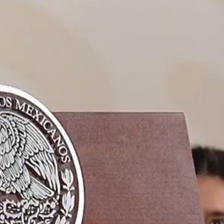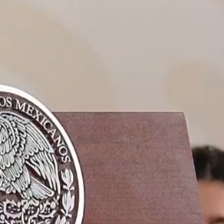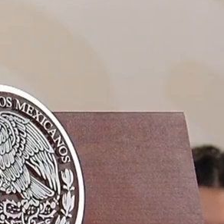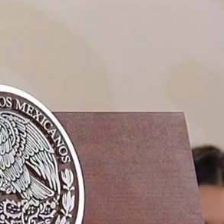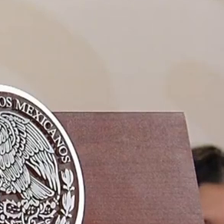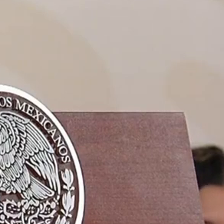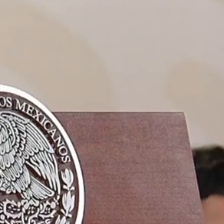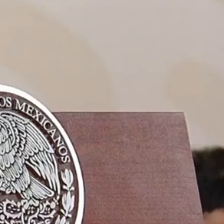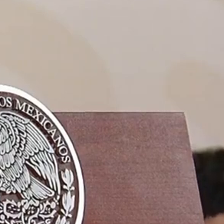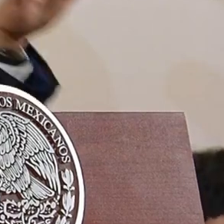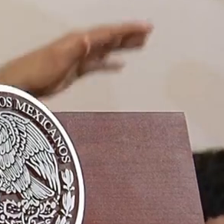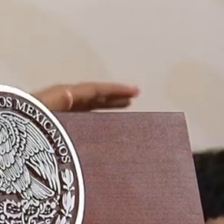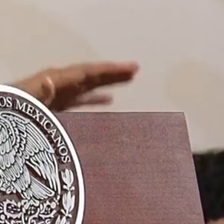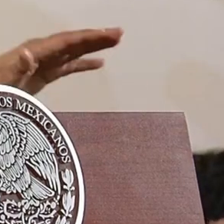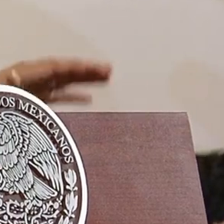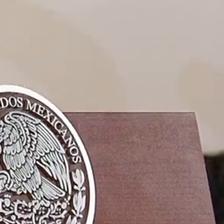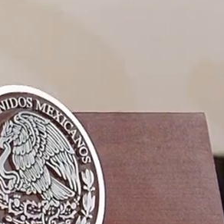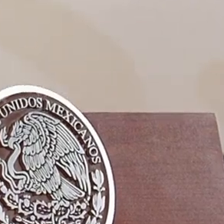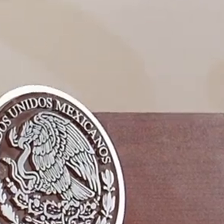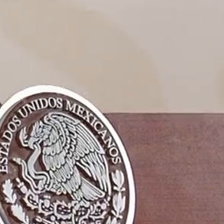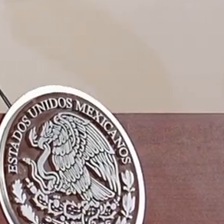ya les entregamos a todos